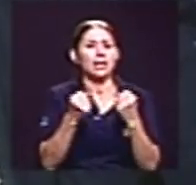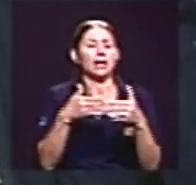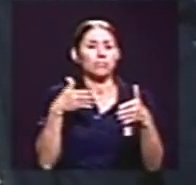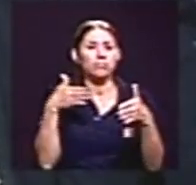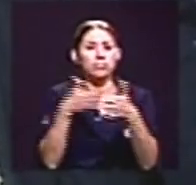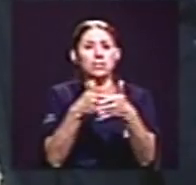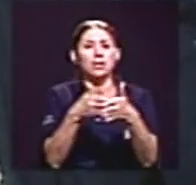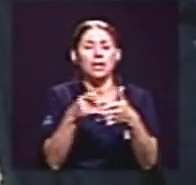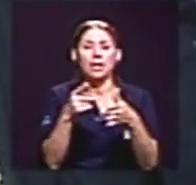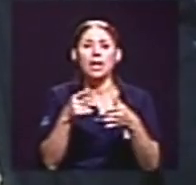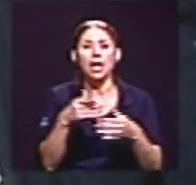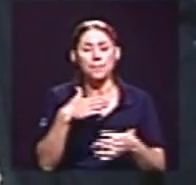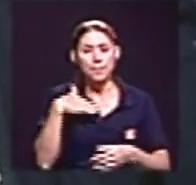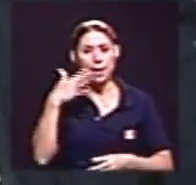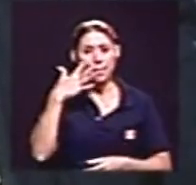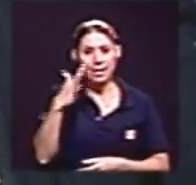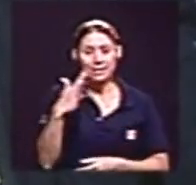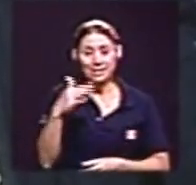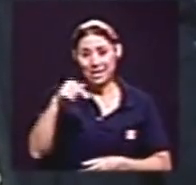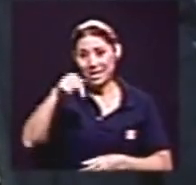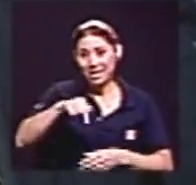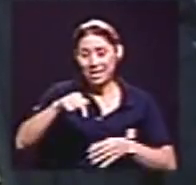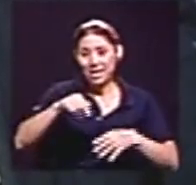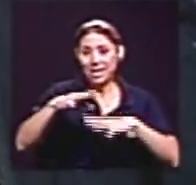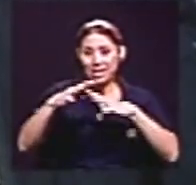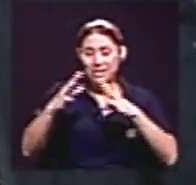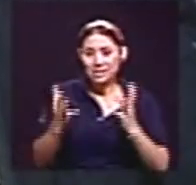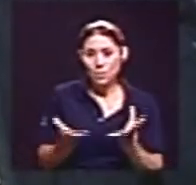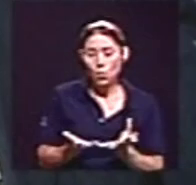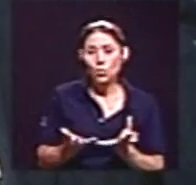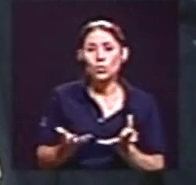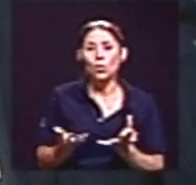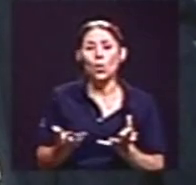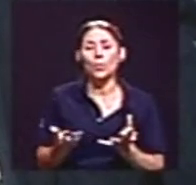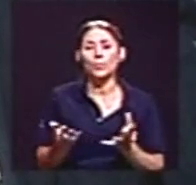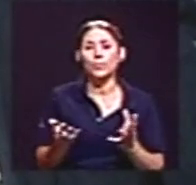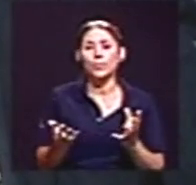sí, en este mundo donde